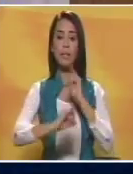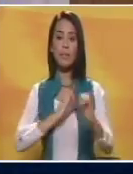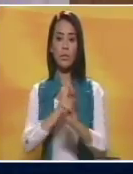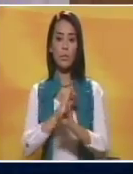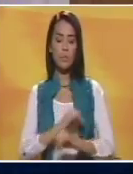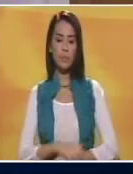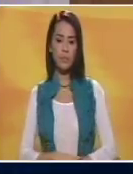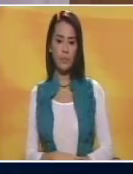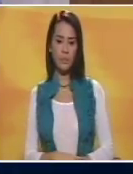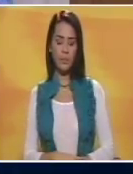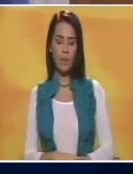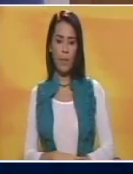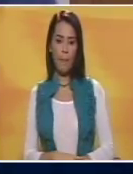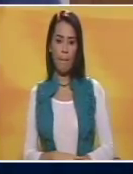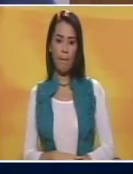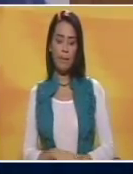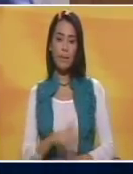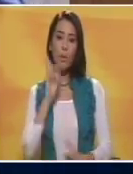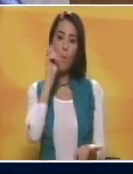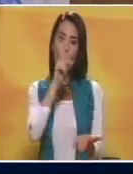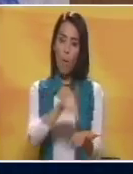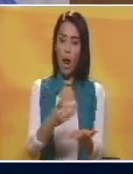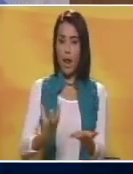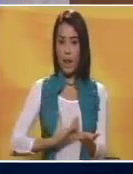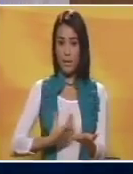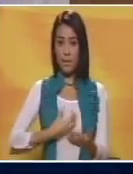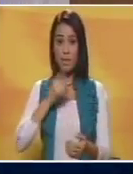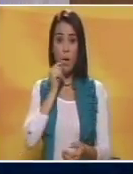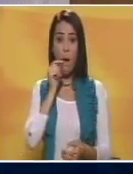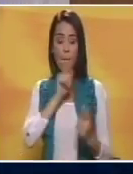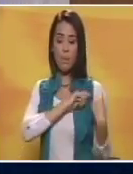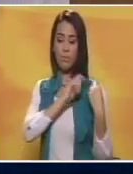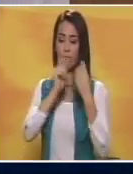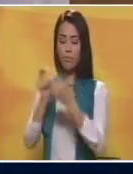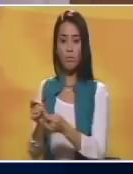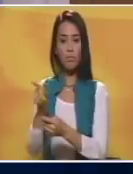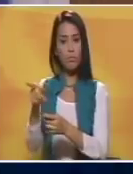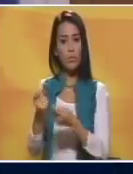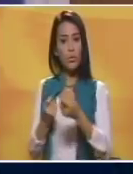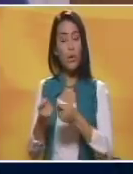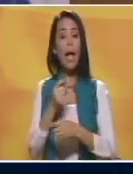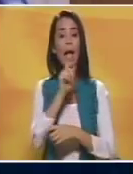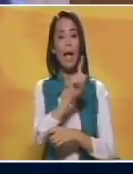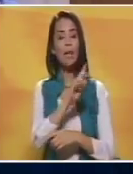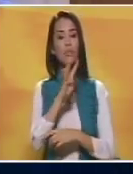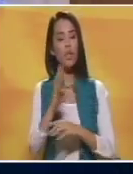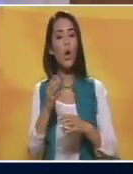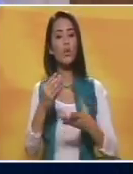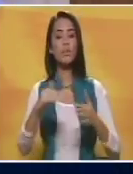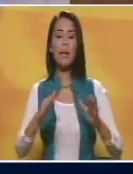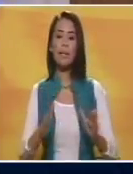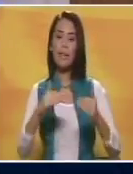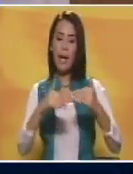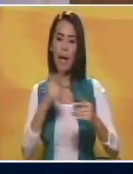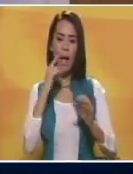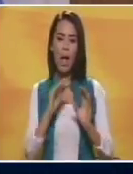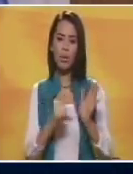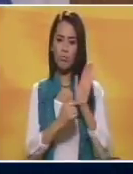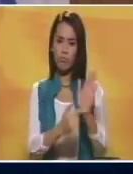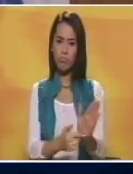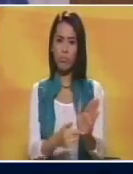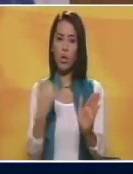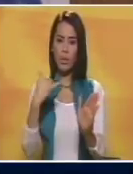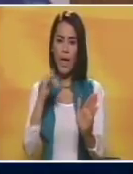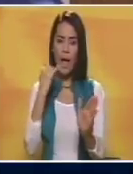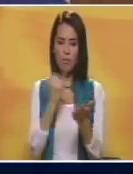internacional. Precisó que cuando llegó a la alcaldía le fue entregado a la Contraloría 14 cajas con pruebas de lo que consiguieron de la gestión